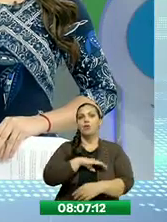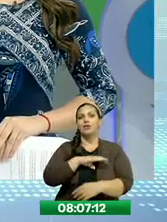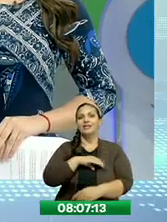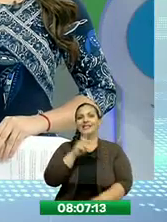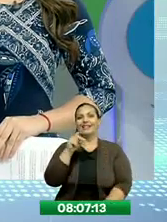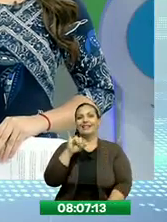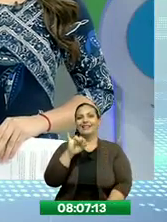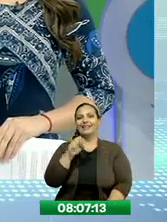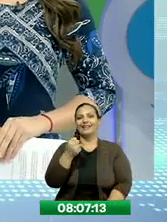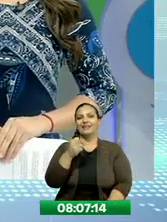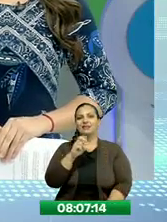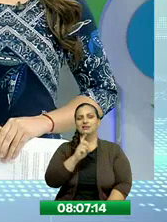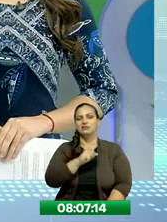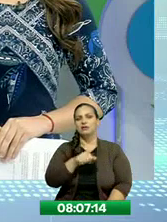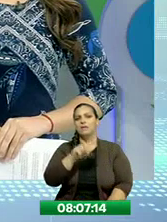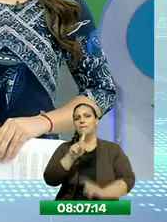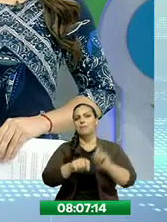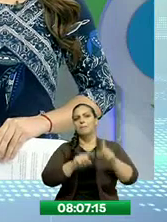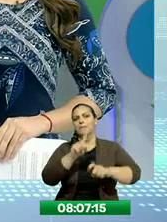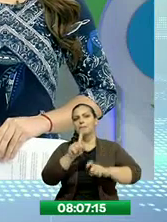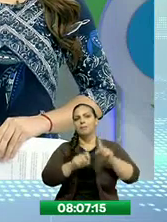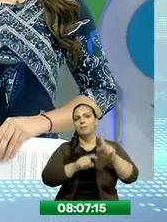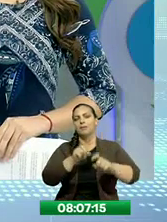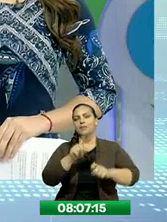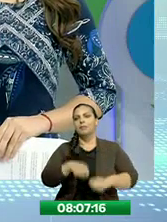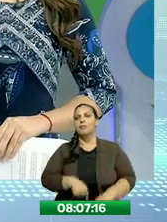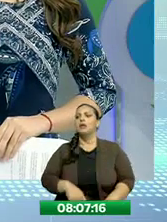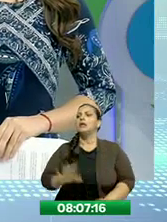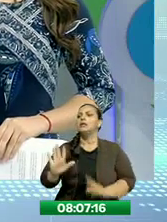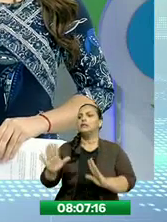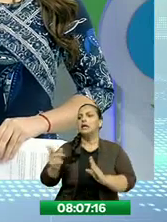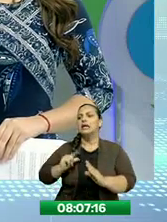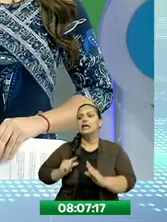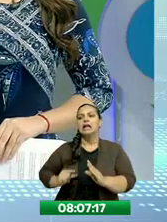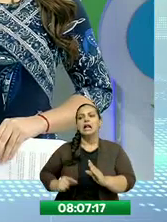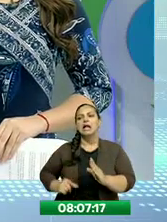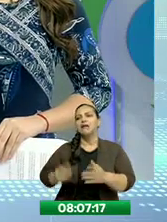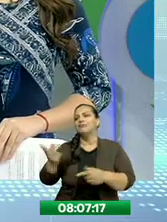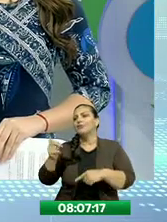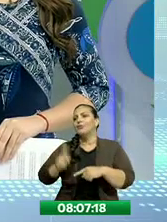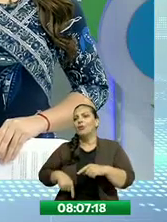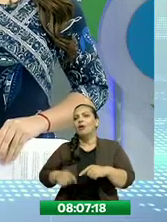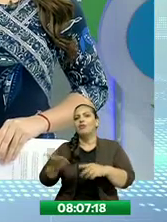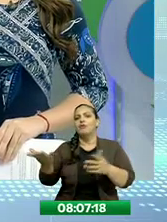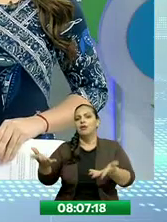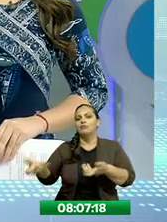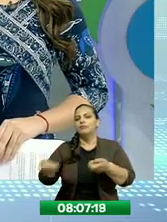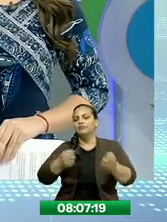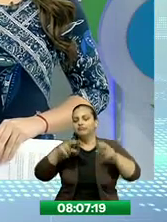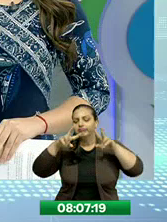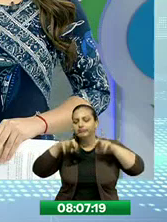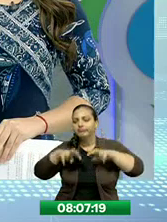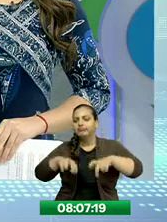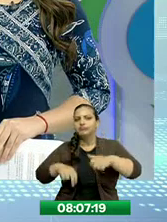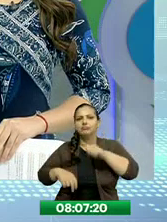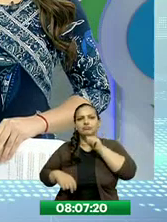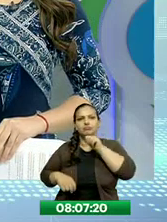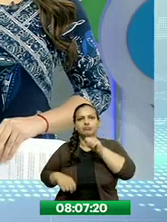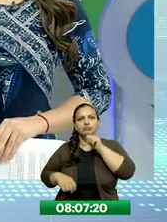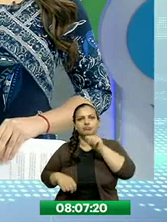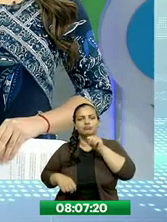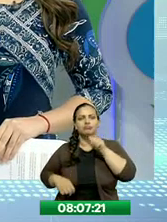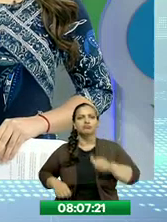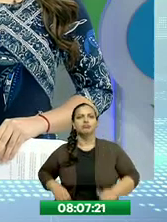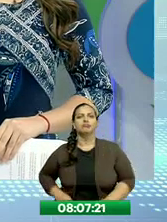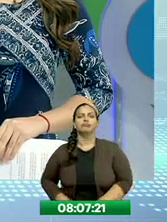Eso nos puede brindar mayor información de lo que ya nos dijo uno de los buzos del grupo de intervención y rescate. Compañeros en estudios, ustedes en más.